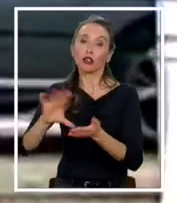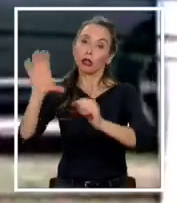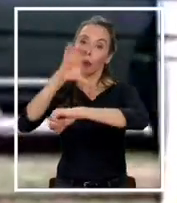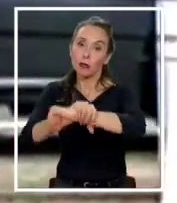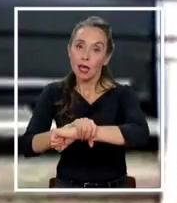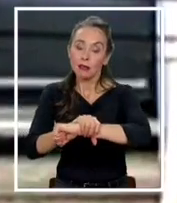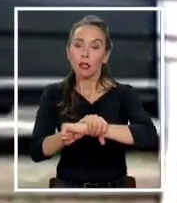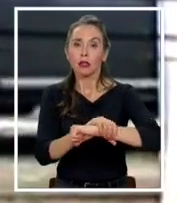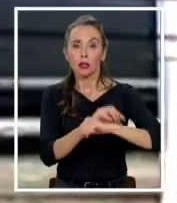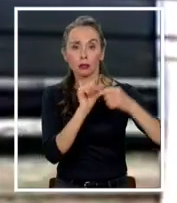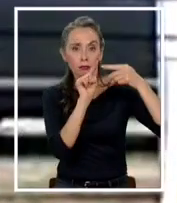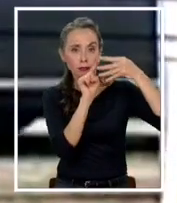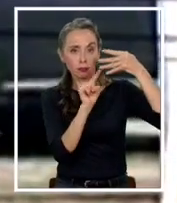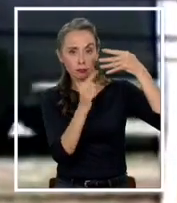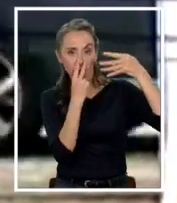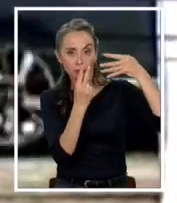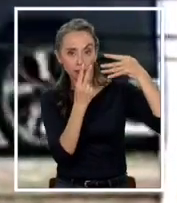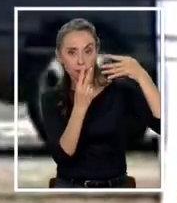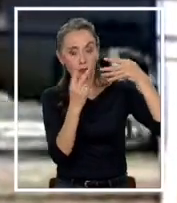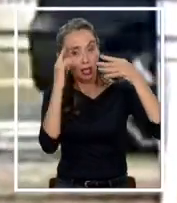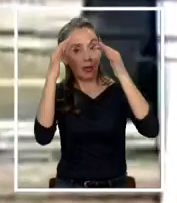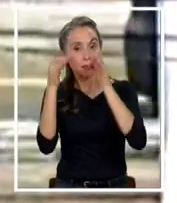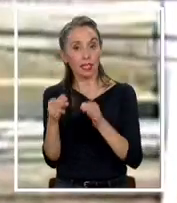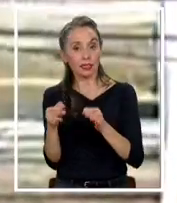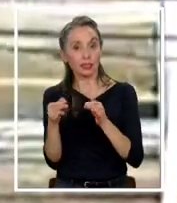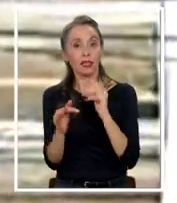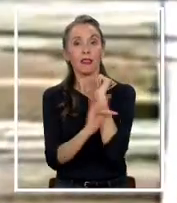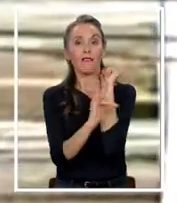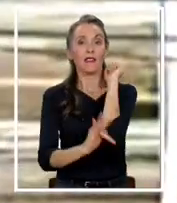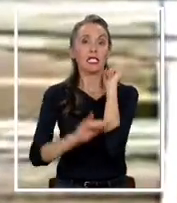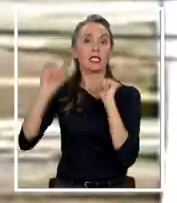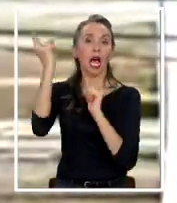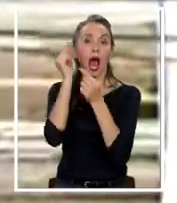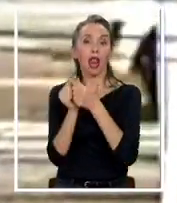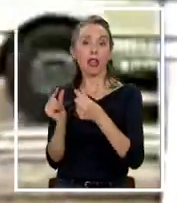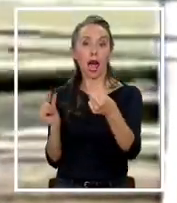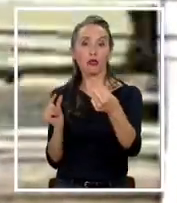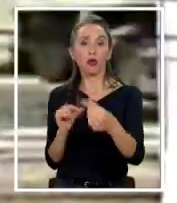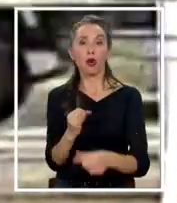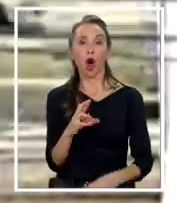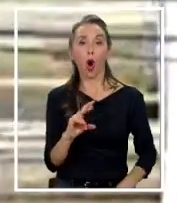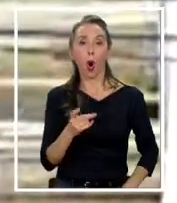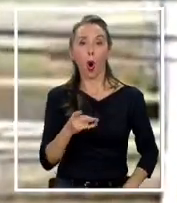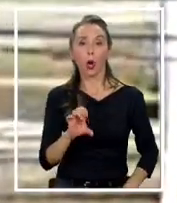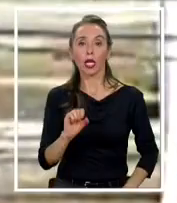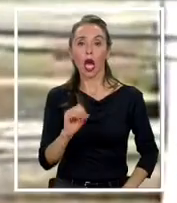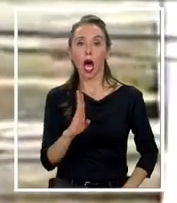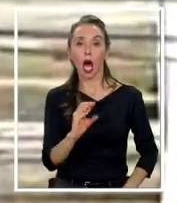Casos que en última instancia deberán ser resueltos por el fiscal nacional Jorge Abbott.